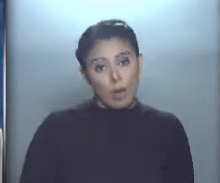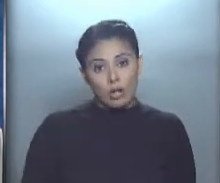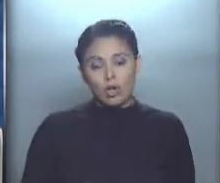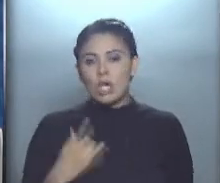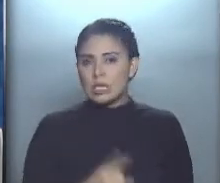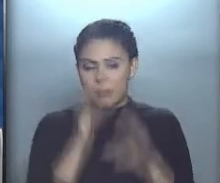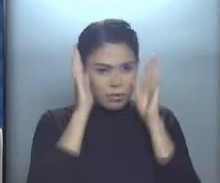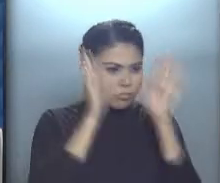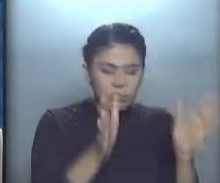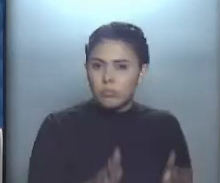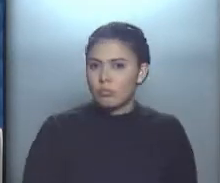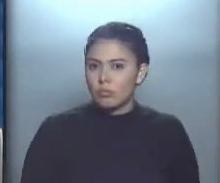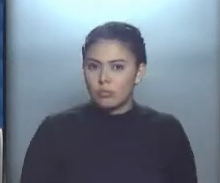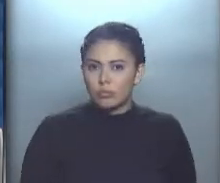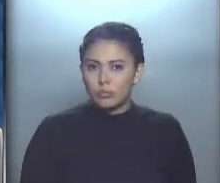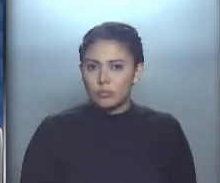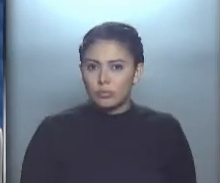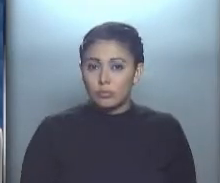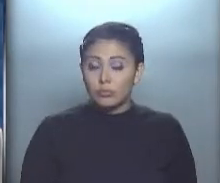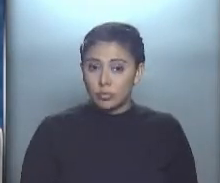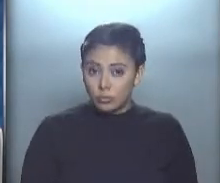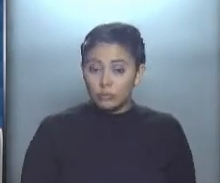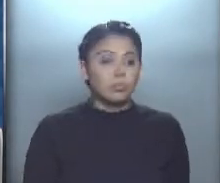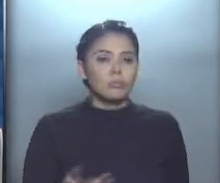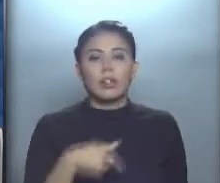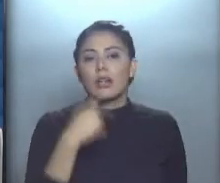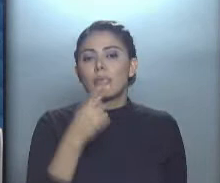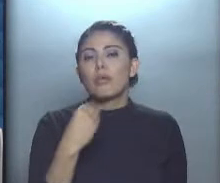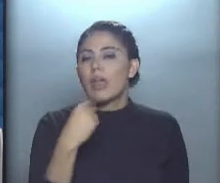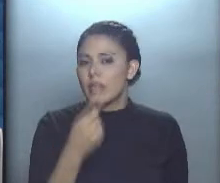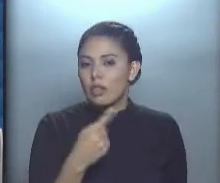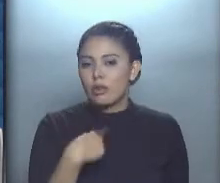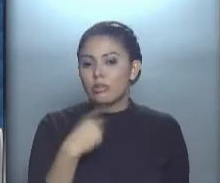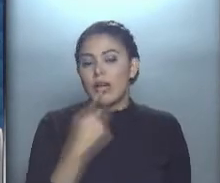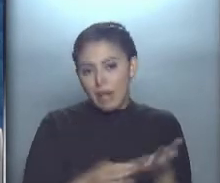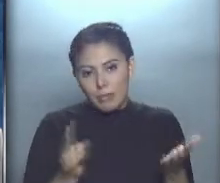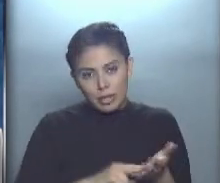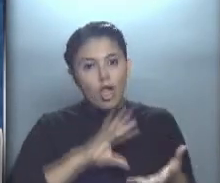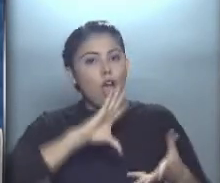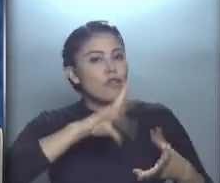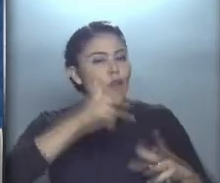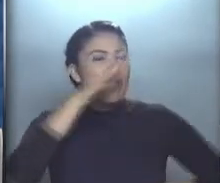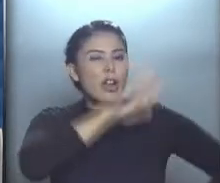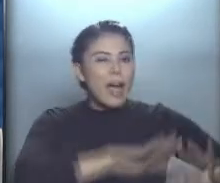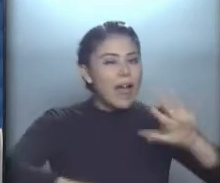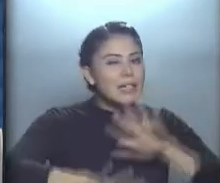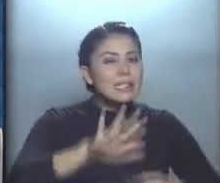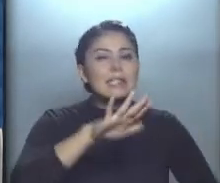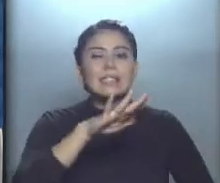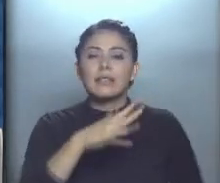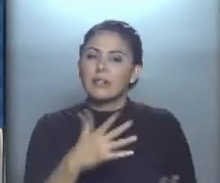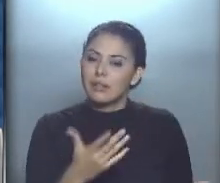tener en cuenta que esto, porque esto digo, vamos a repetir el modus operandi, la